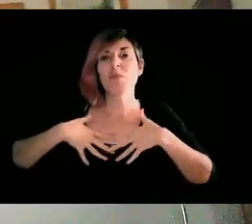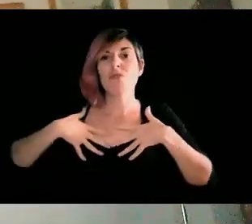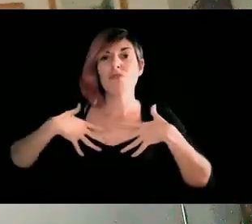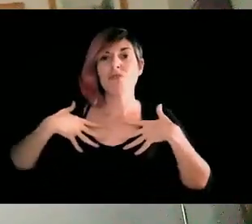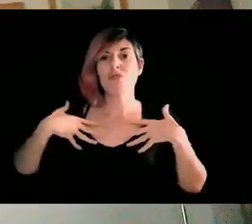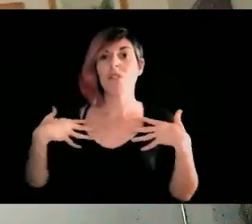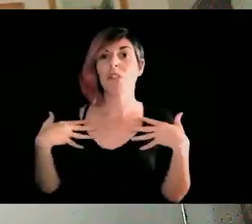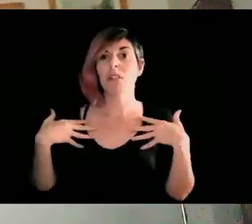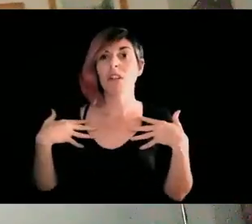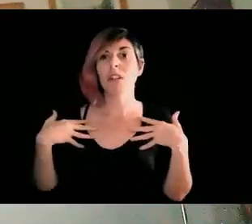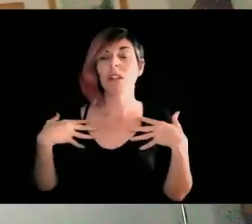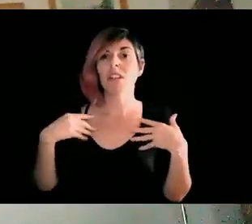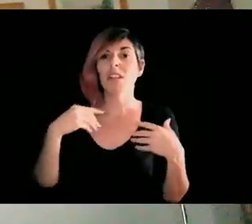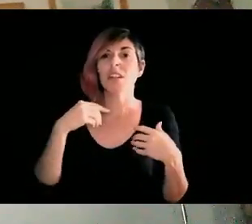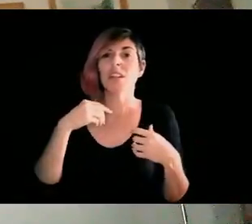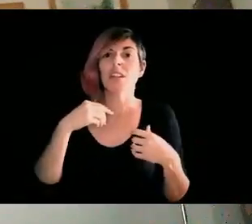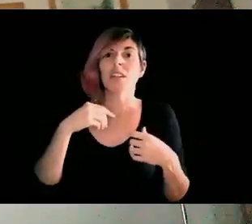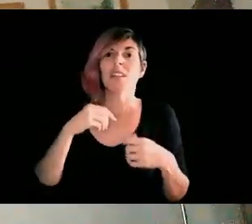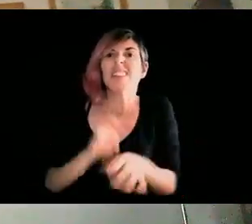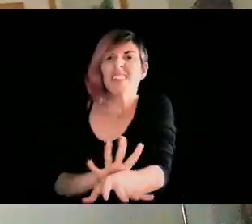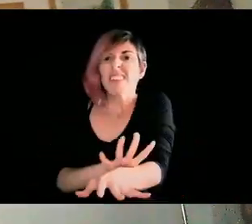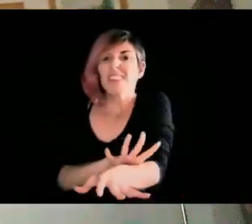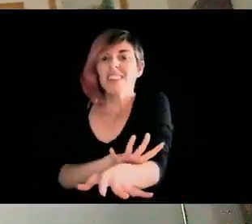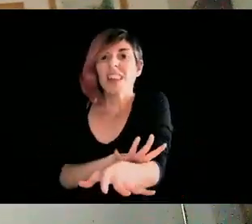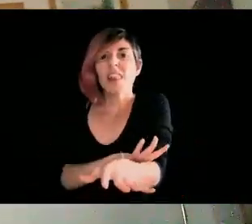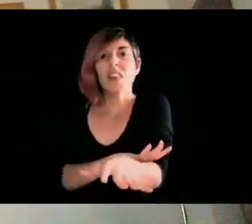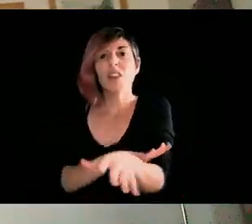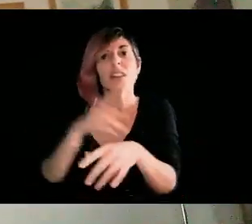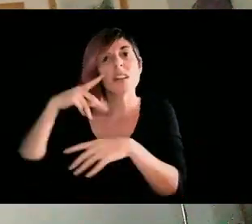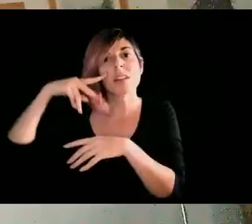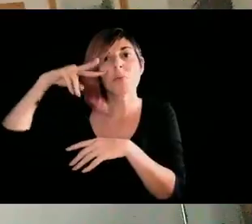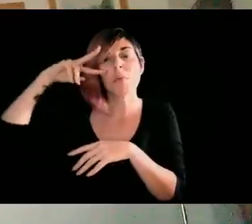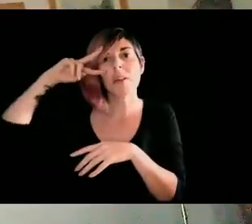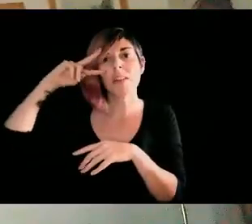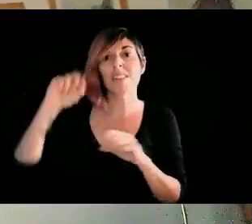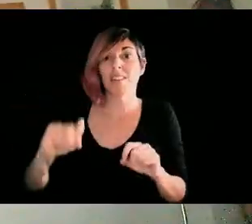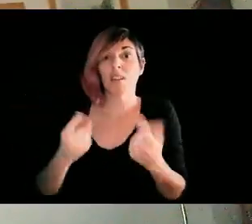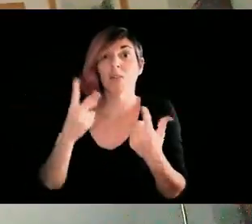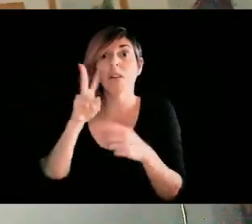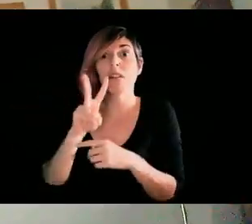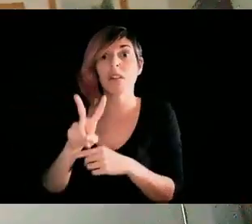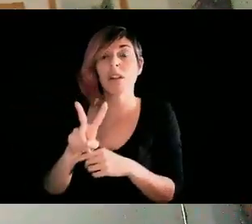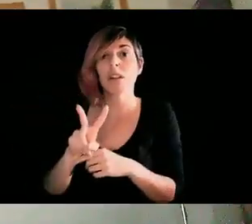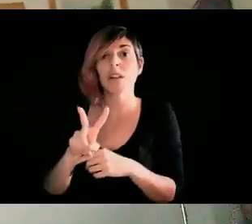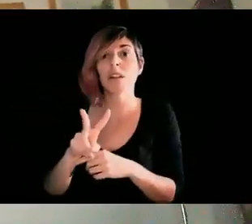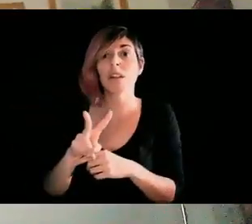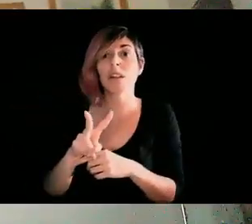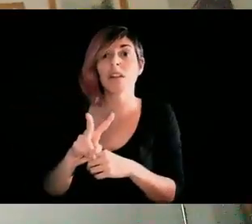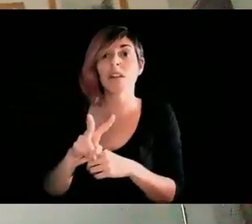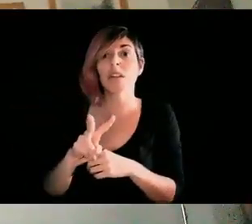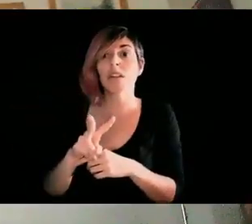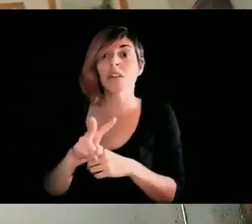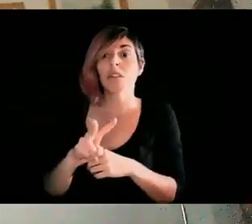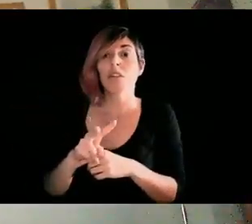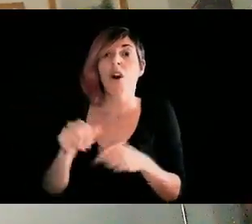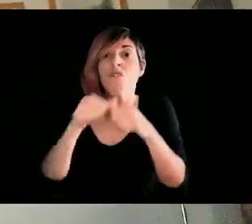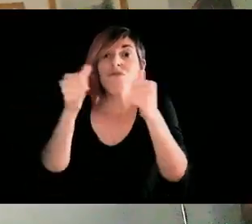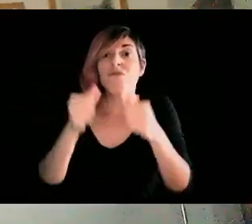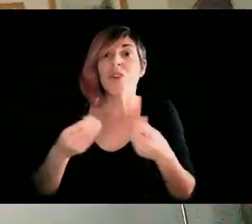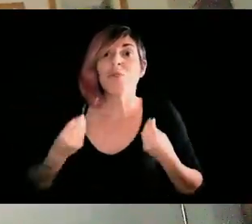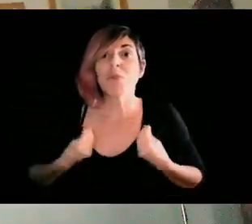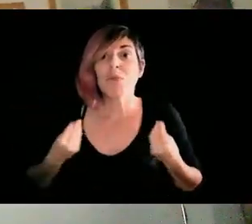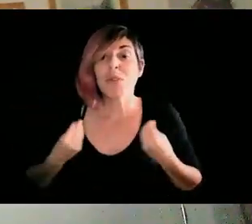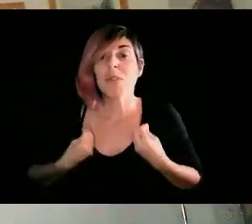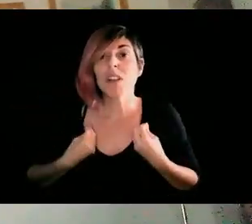verlas como emociones, simplemente como sensaciones, como experiencias naturales, nuestra forma